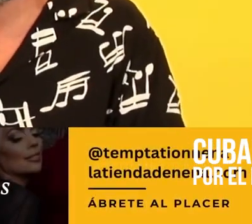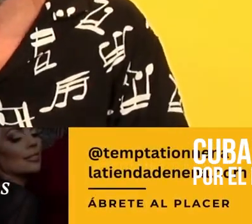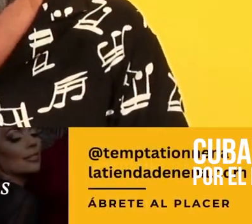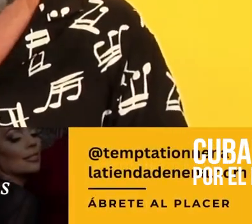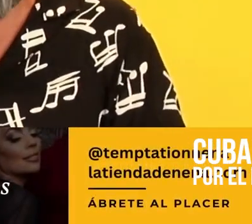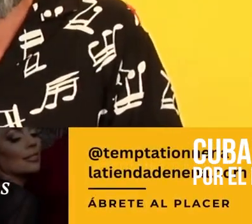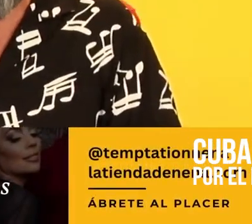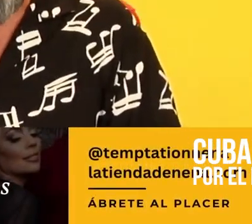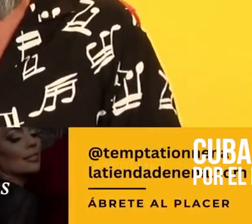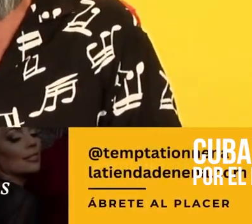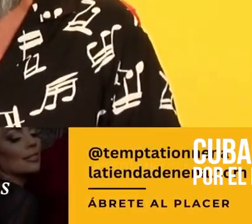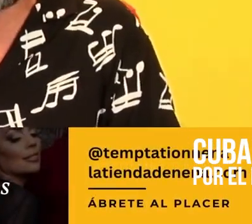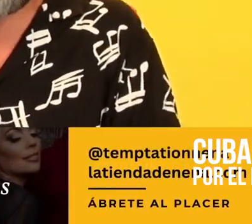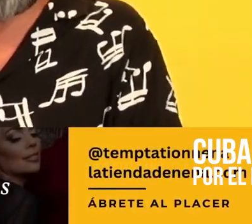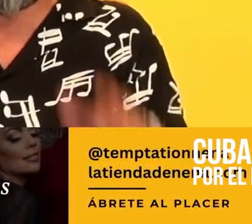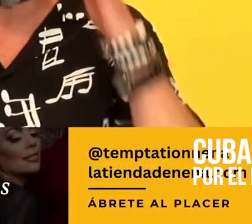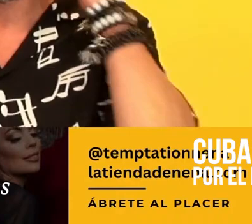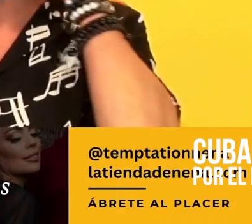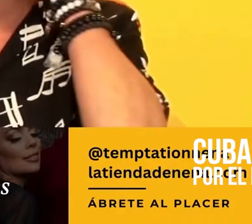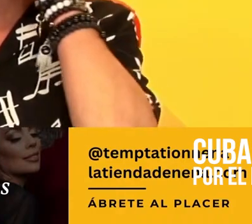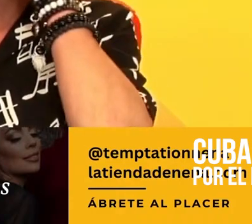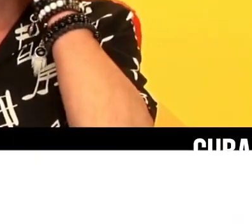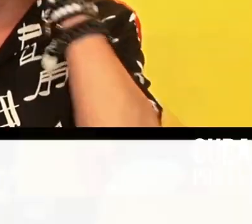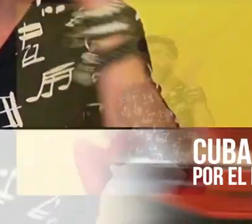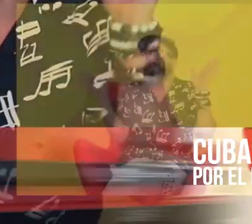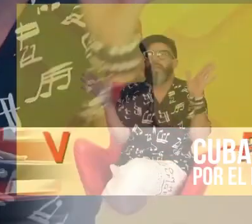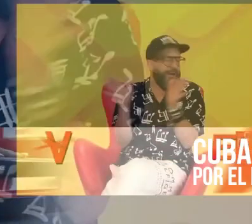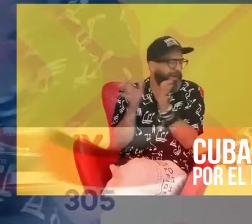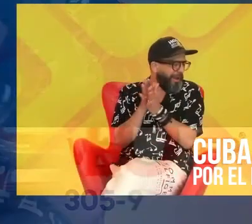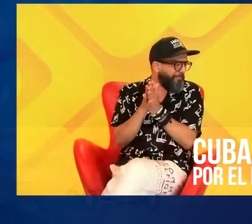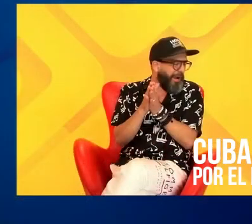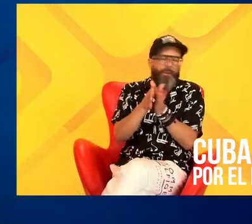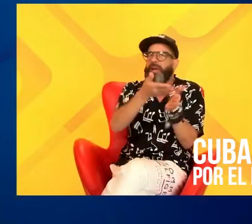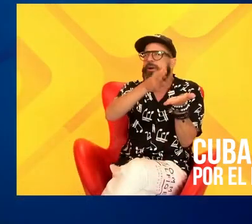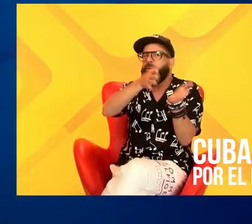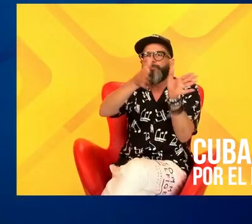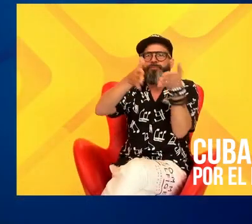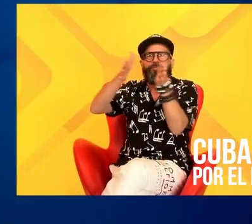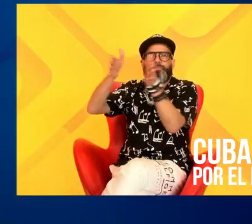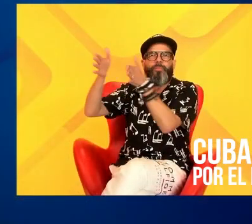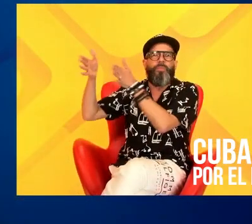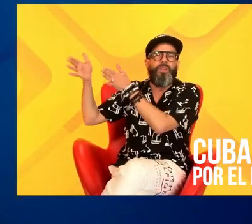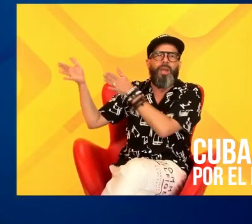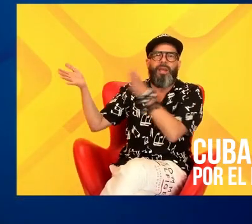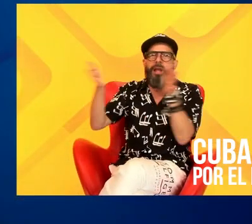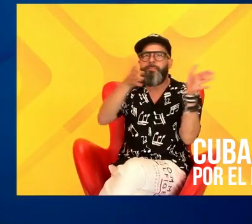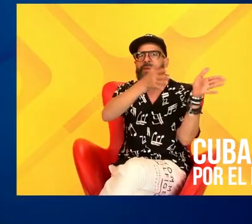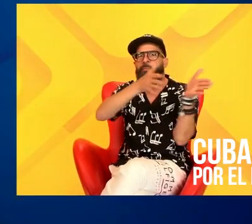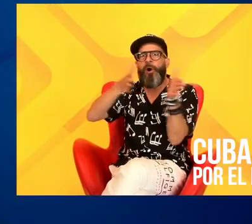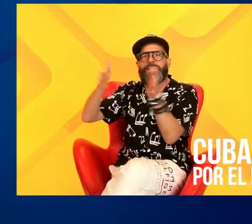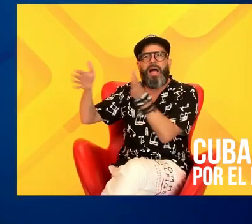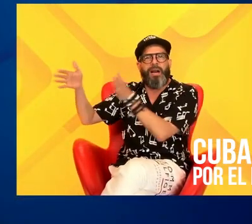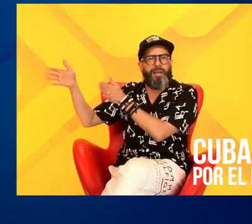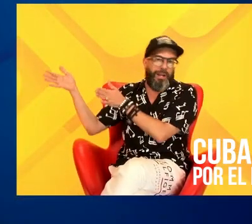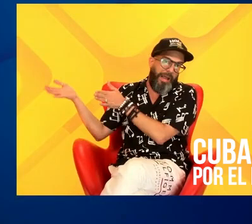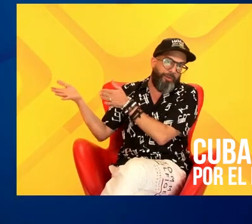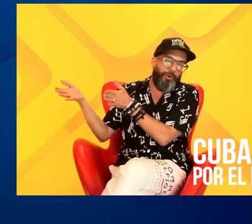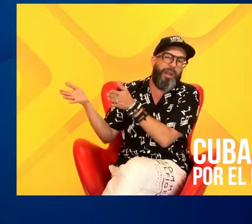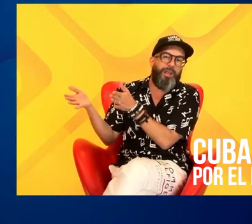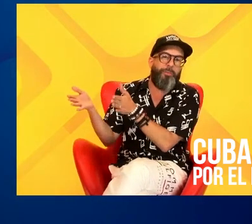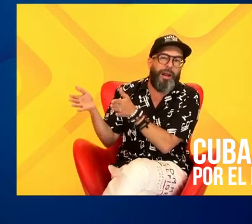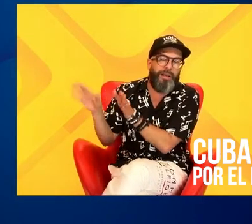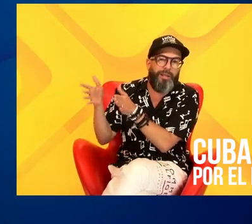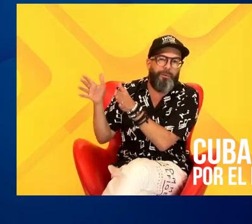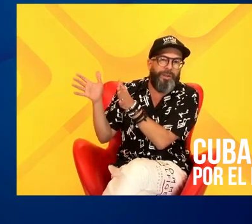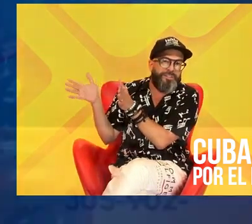a Petro, ahora cuéntalo sin llorar. Todos están más o menos en el mismo ataque, claro.